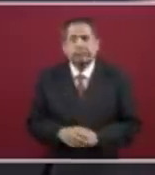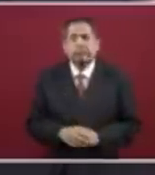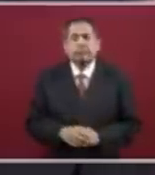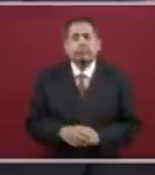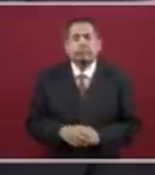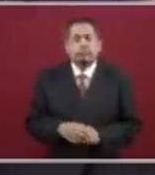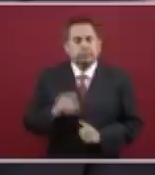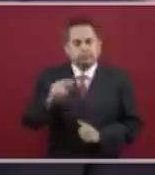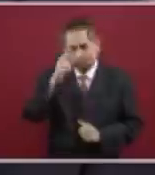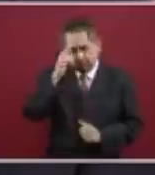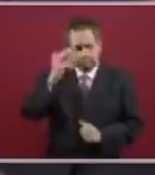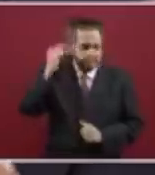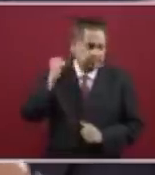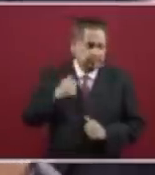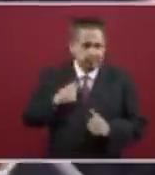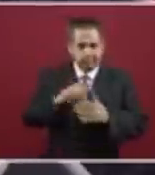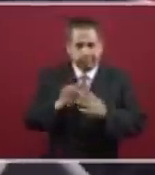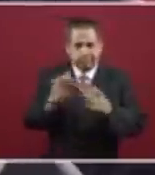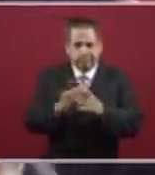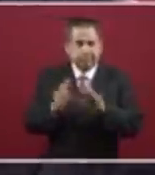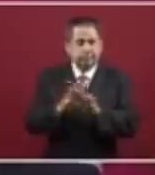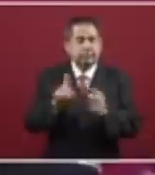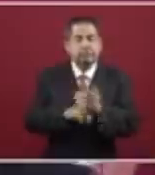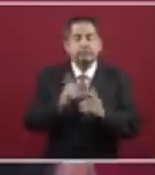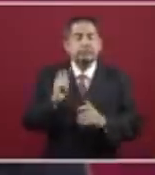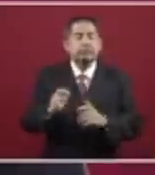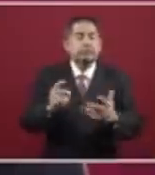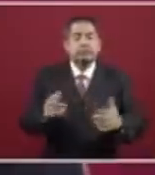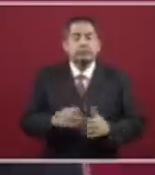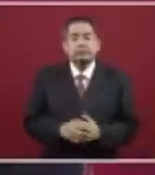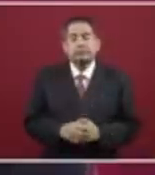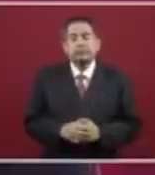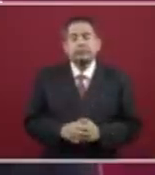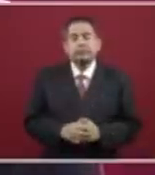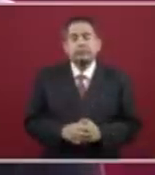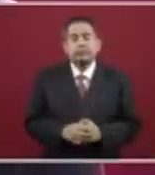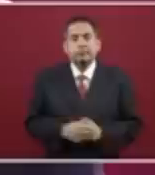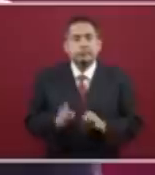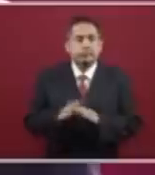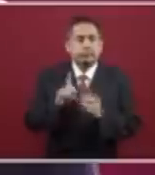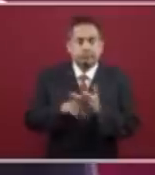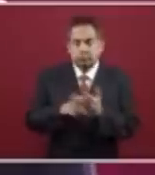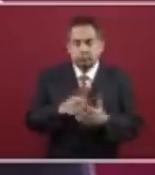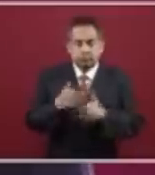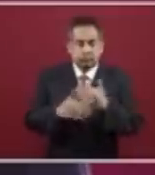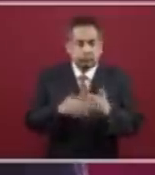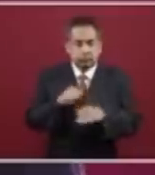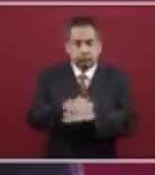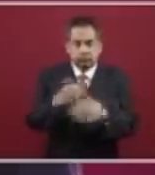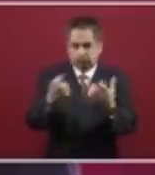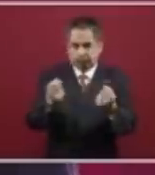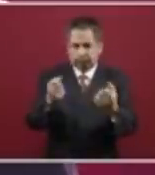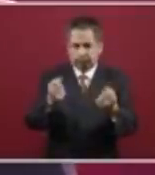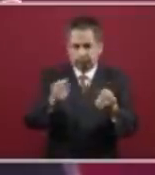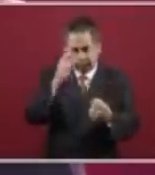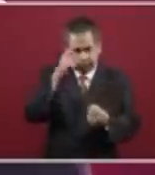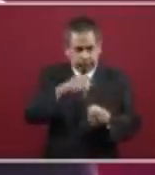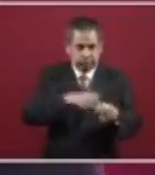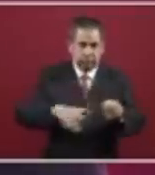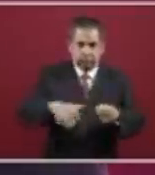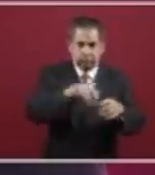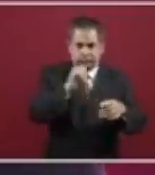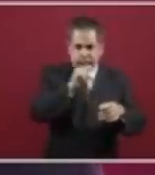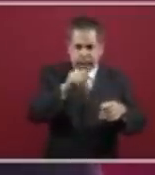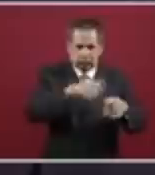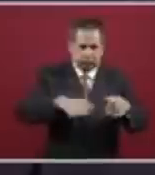La vez pasada hablaba yo de la producción de leche en la laguna.